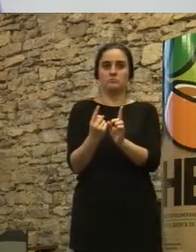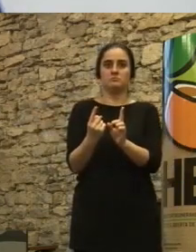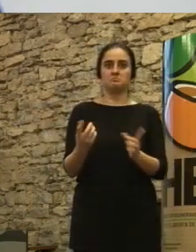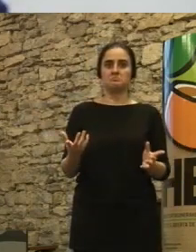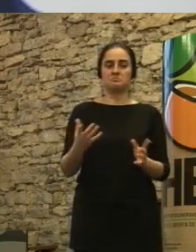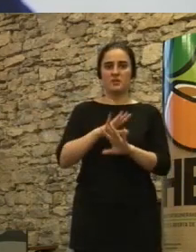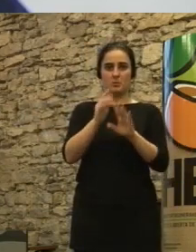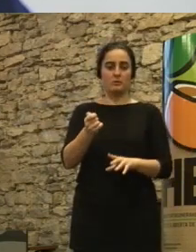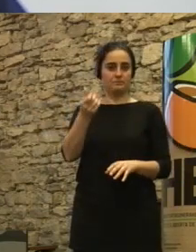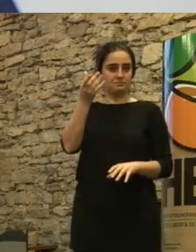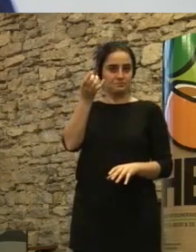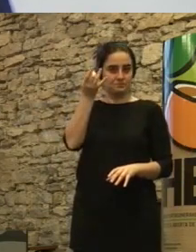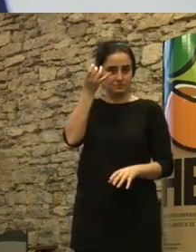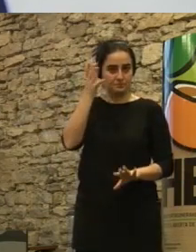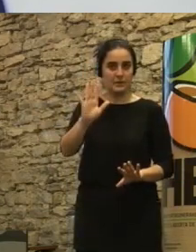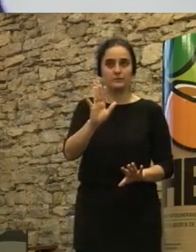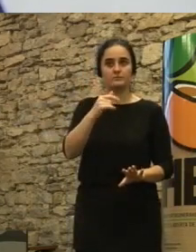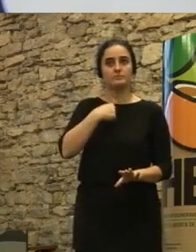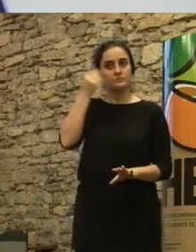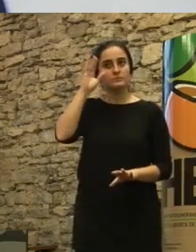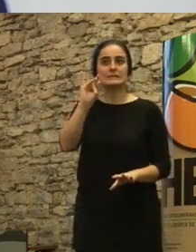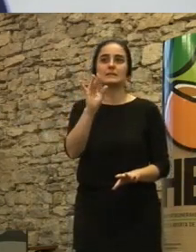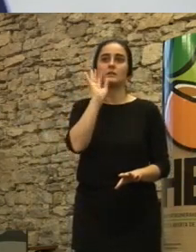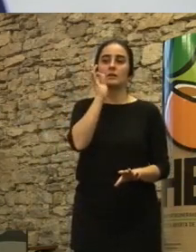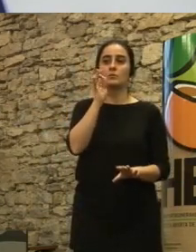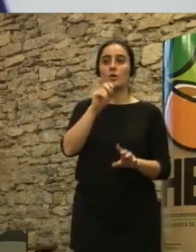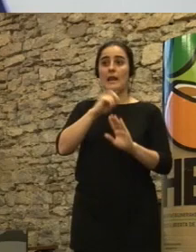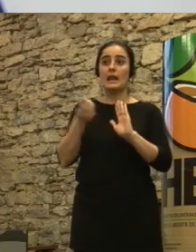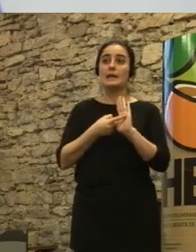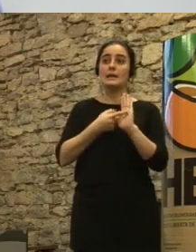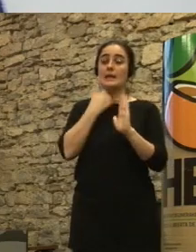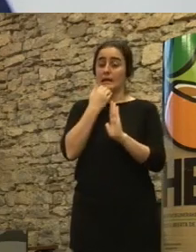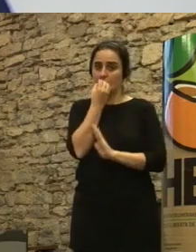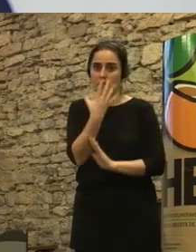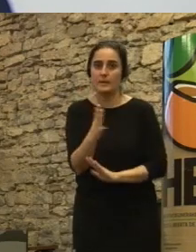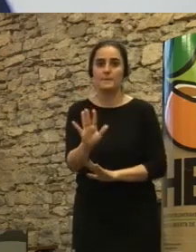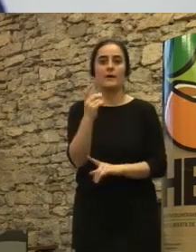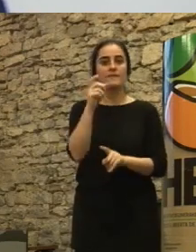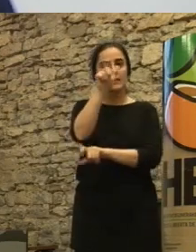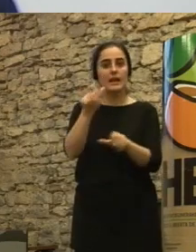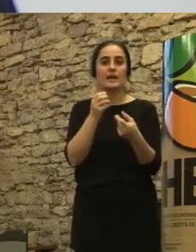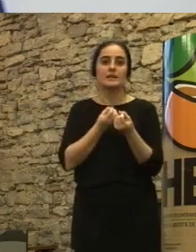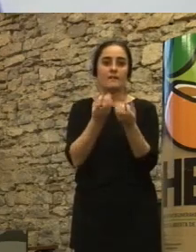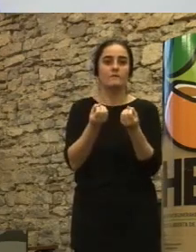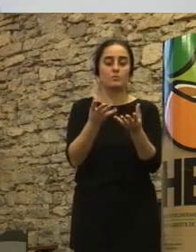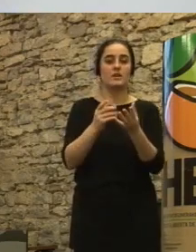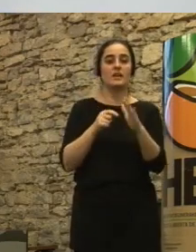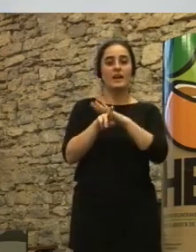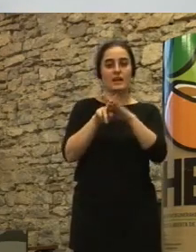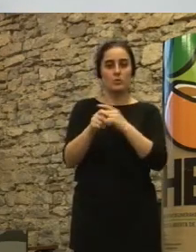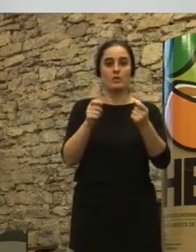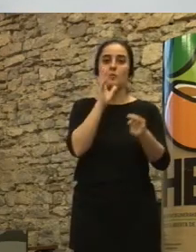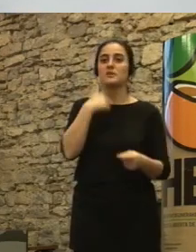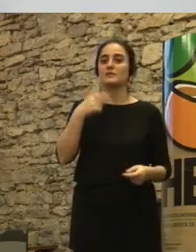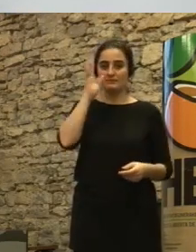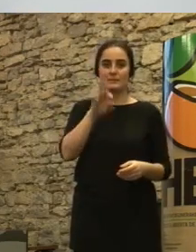pero yo acabaría ya con eso, ¿no? Que la ley está casi bien, hay cosas que se pueden mejorar, pero hay que formar a la gente y dotar de medios. Porque yo también entiendo que yo pido no sé qué